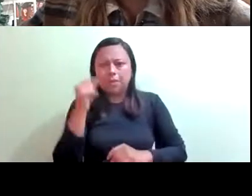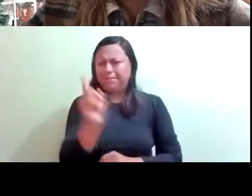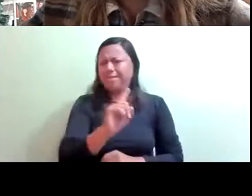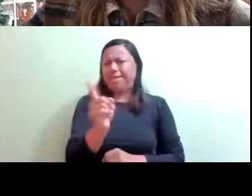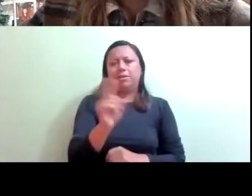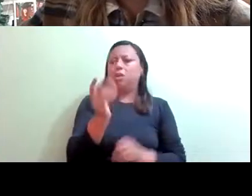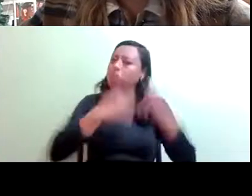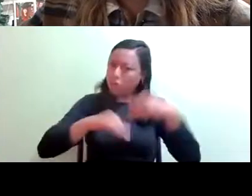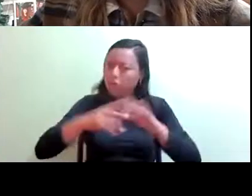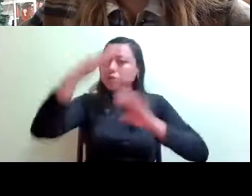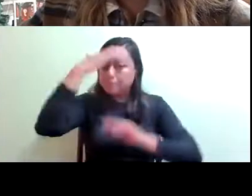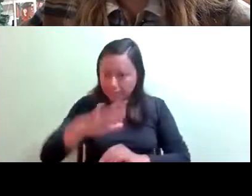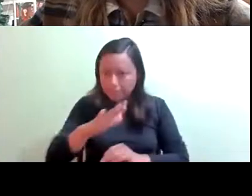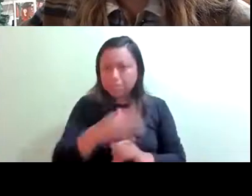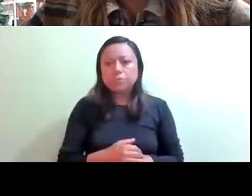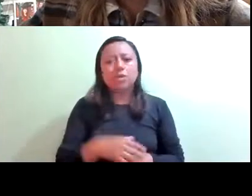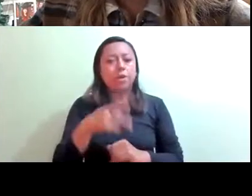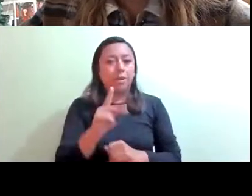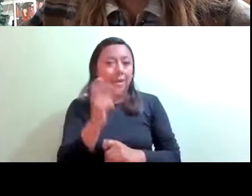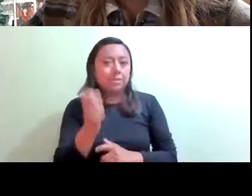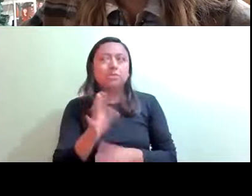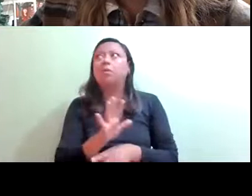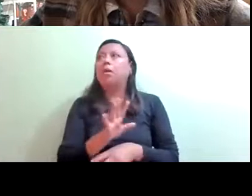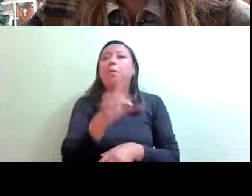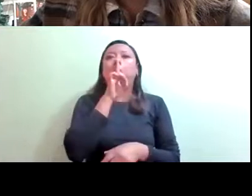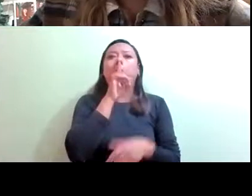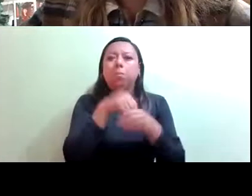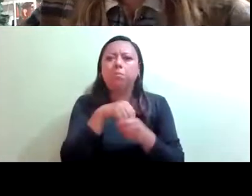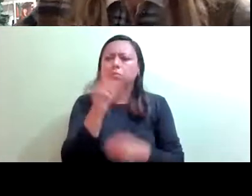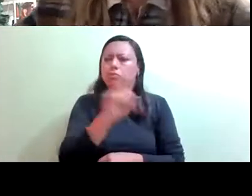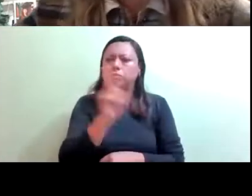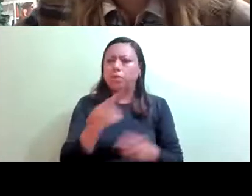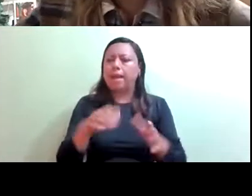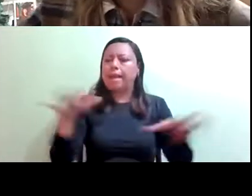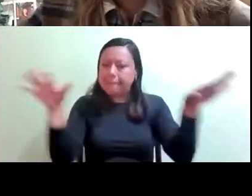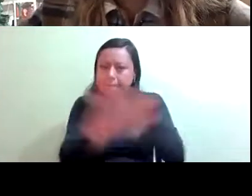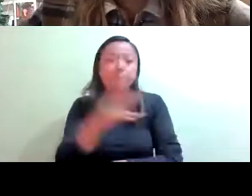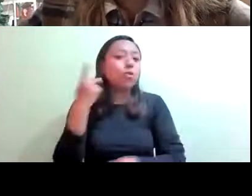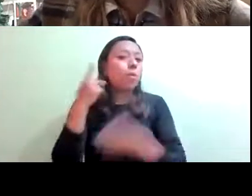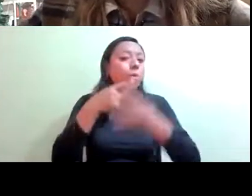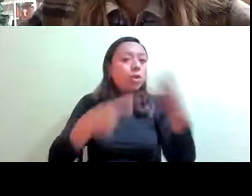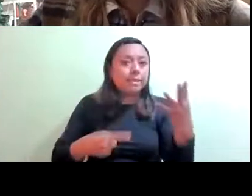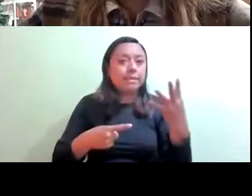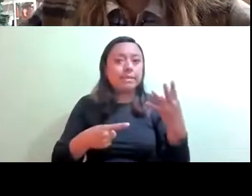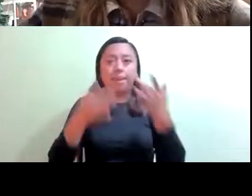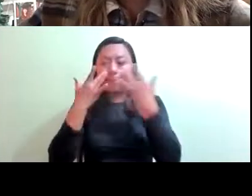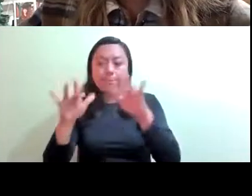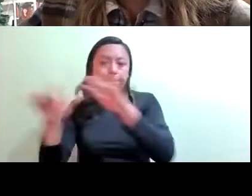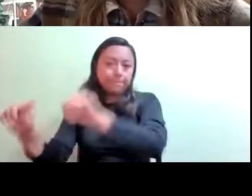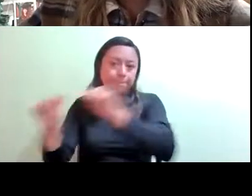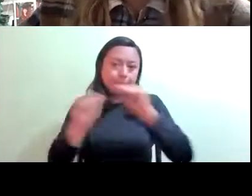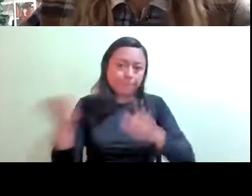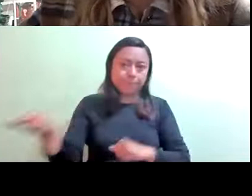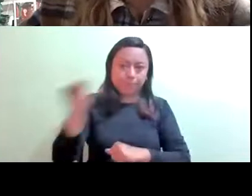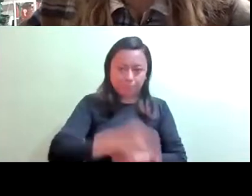en ese sentido, pero no es un secreto que el cambio de política migratoria del país ha sido a 180 grados.